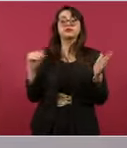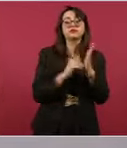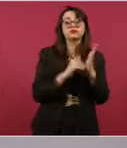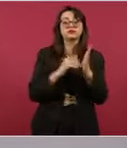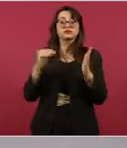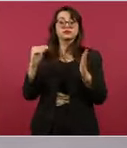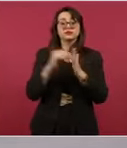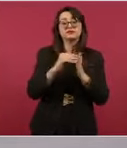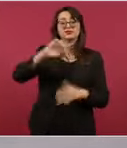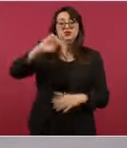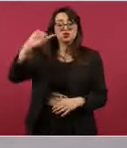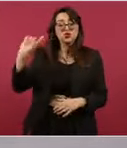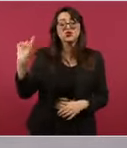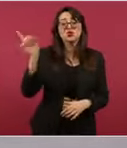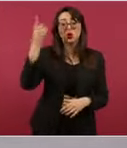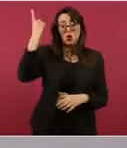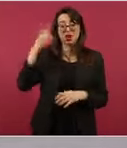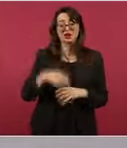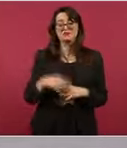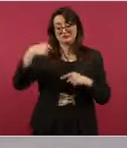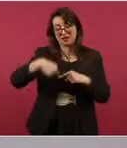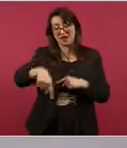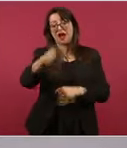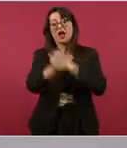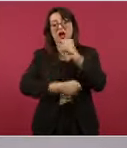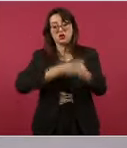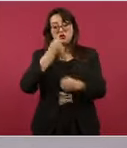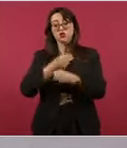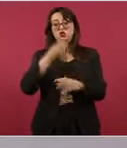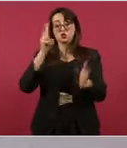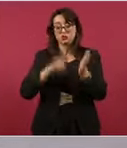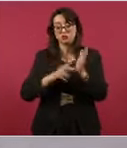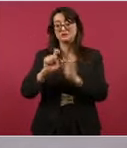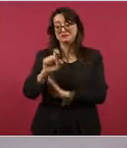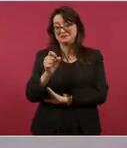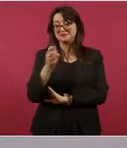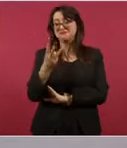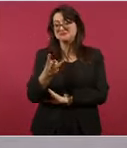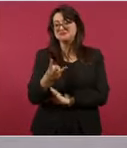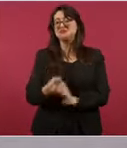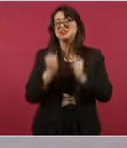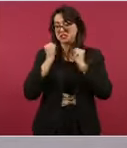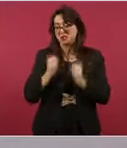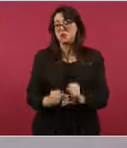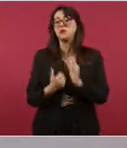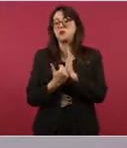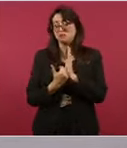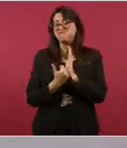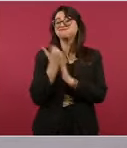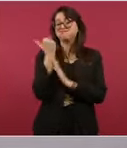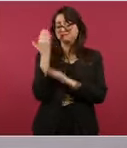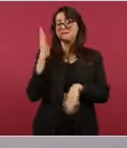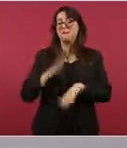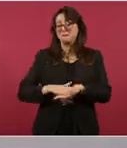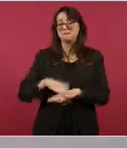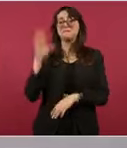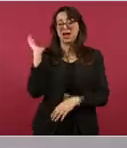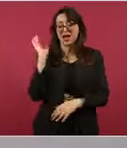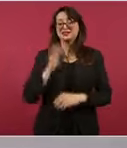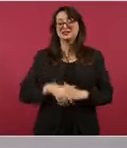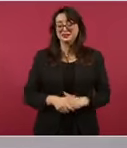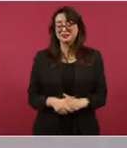de dólares. Este año vamos a superar los 60 mil millones de